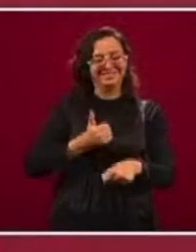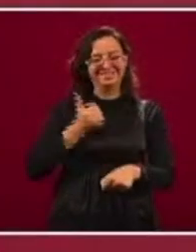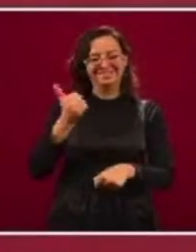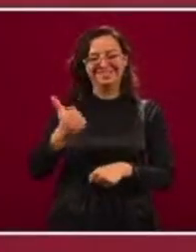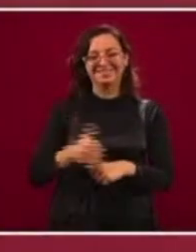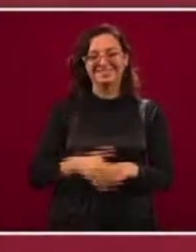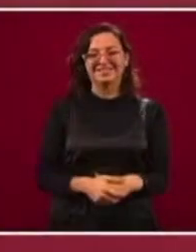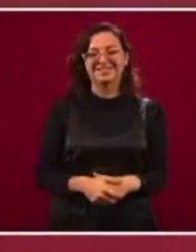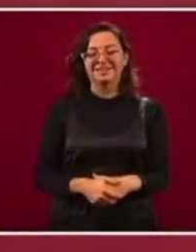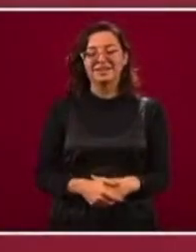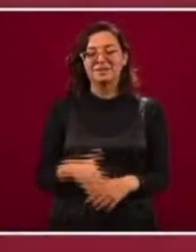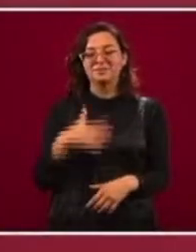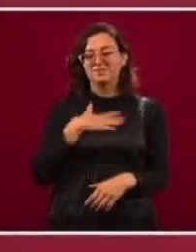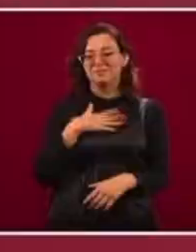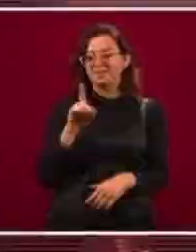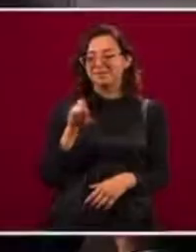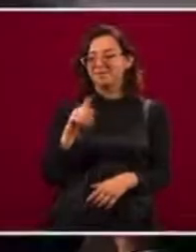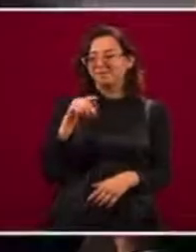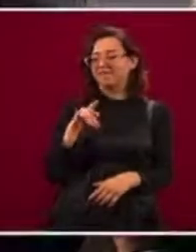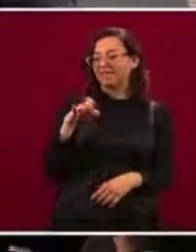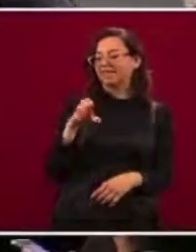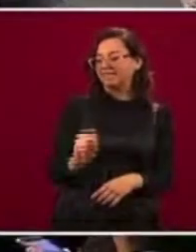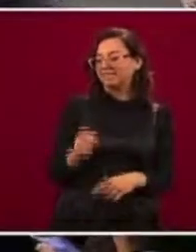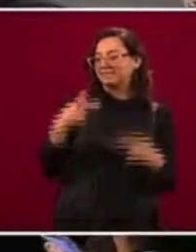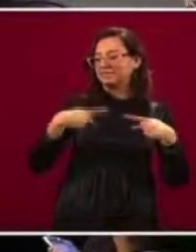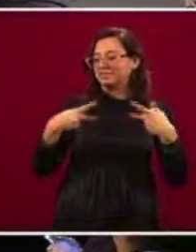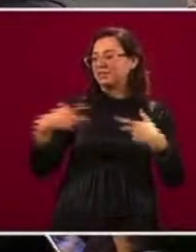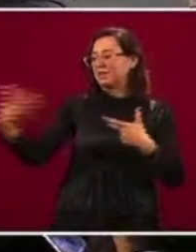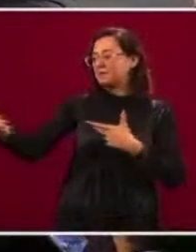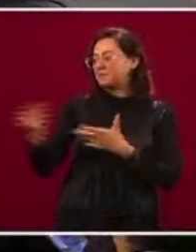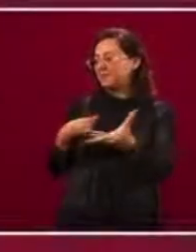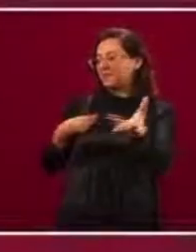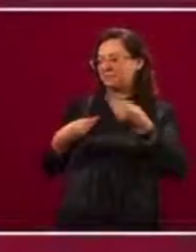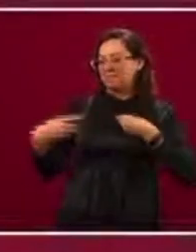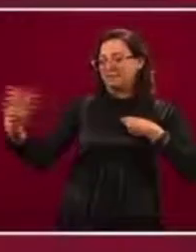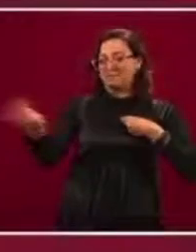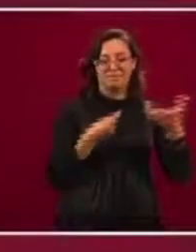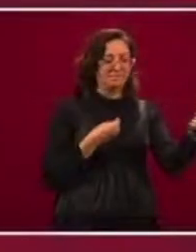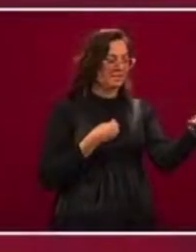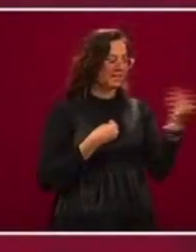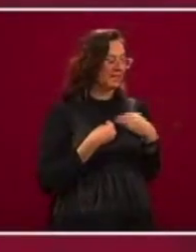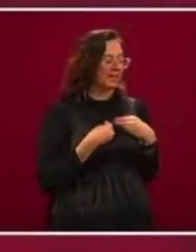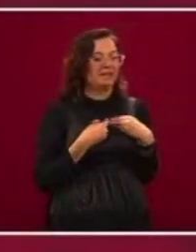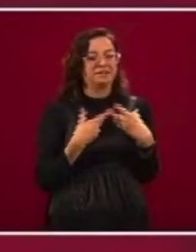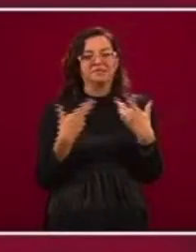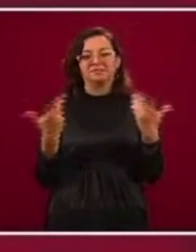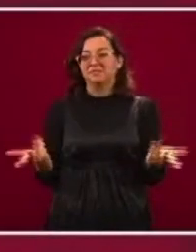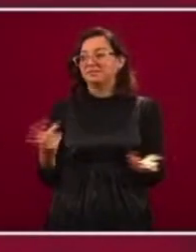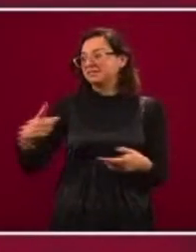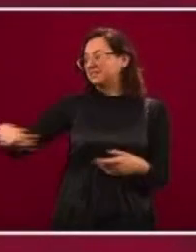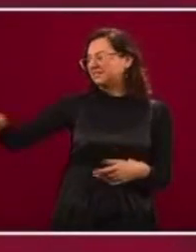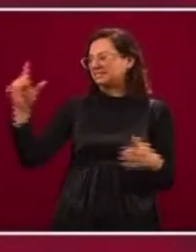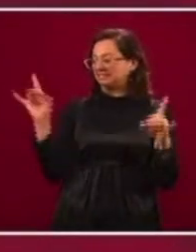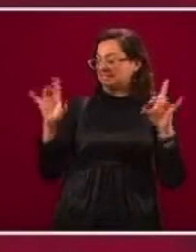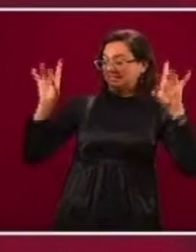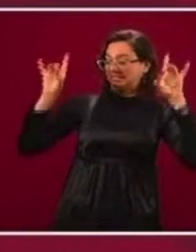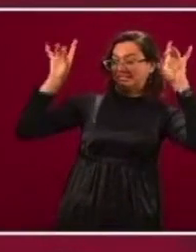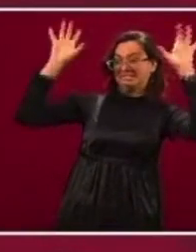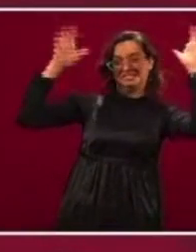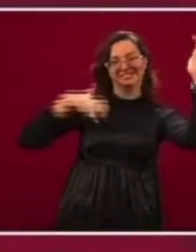con mis detentes y con lo que me da la gente. ¿Y qué quieren? Pues que ya se enojan de todo,